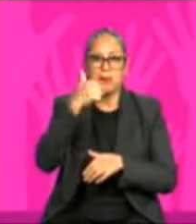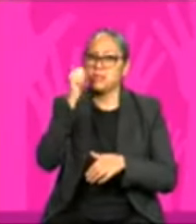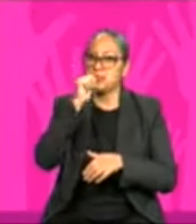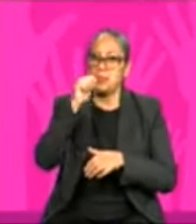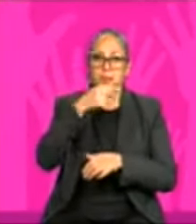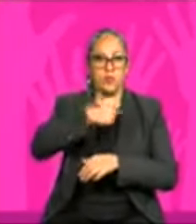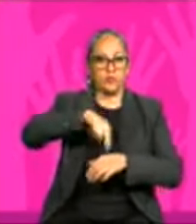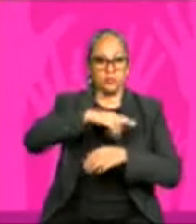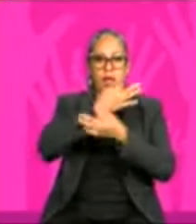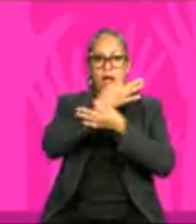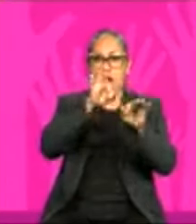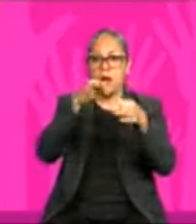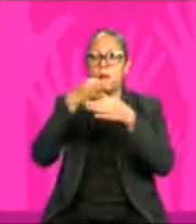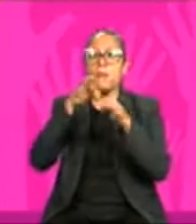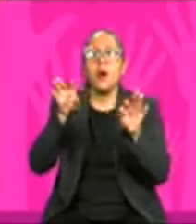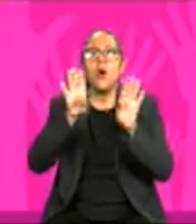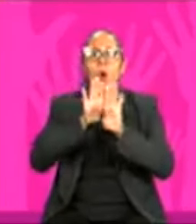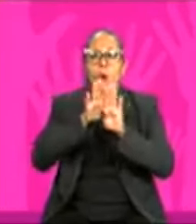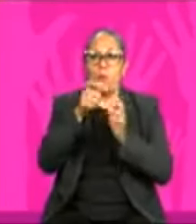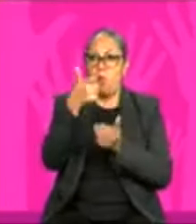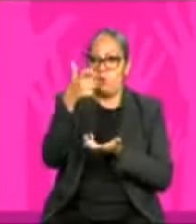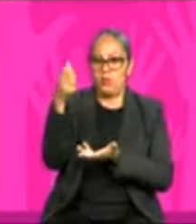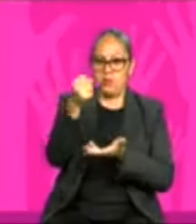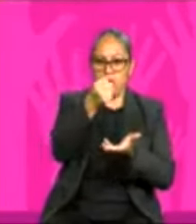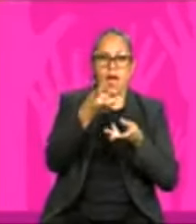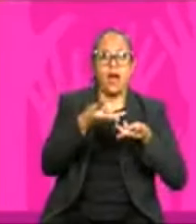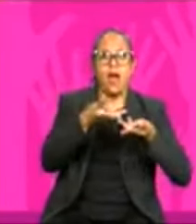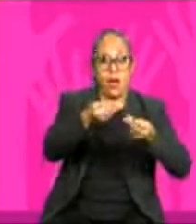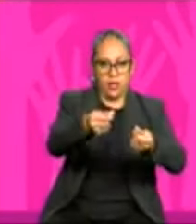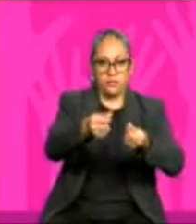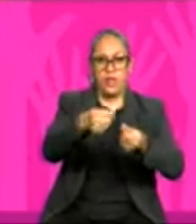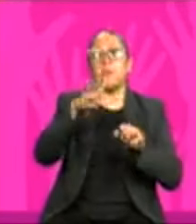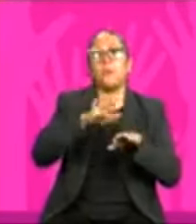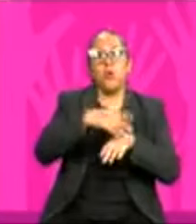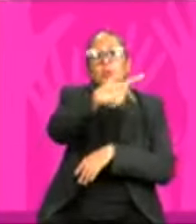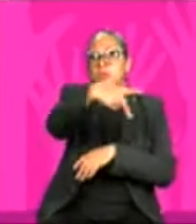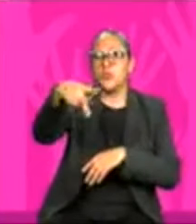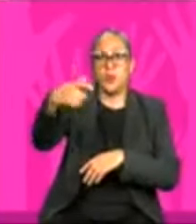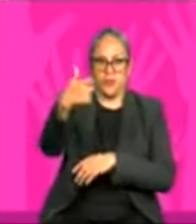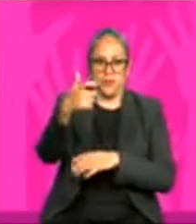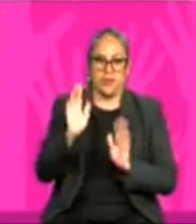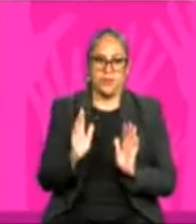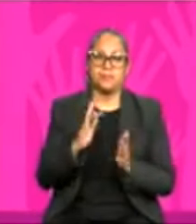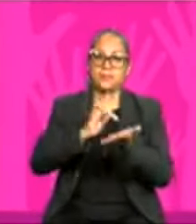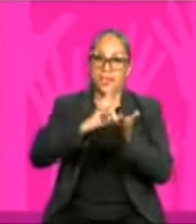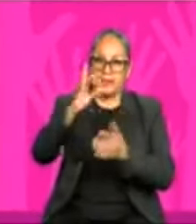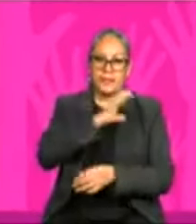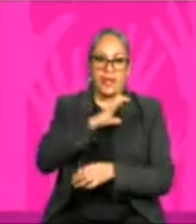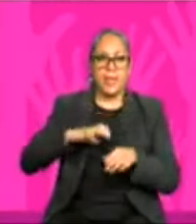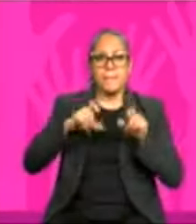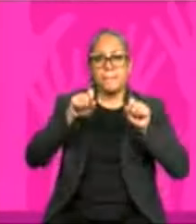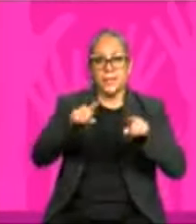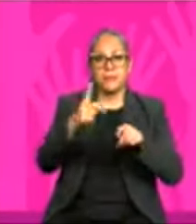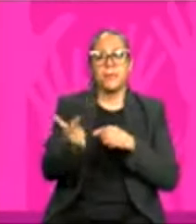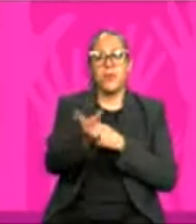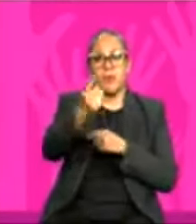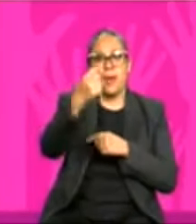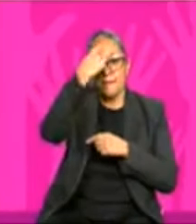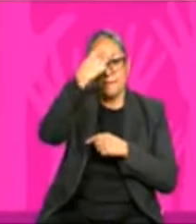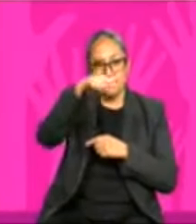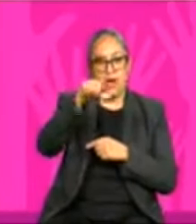permanente, sobre cada peso que se recaude y que se gaste, porque es de ellos. Gracias, candidata. Misma pregunta para la